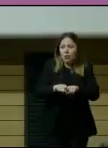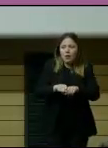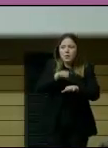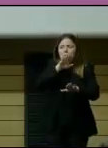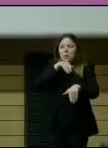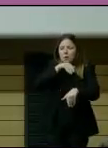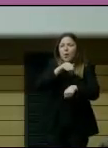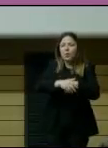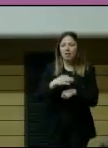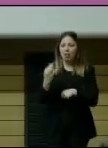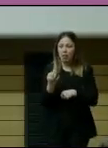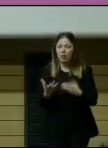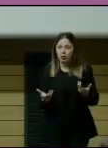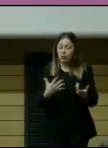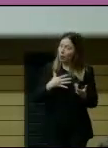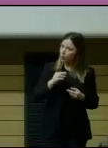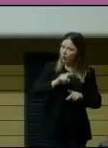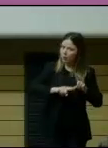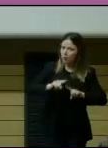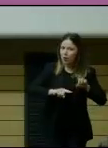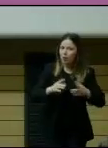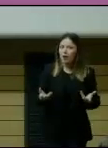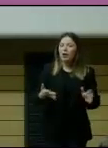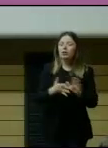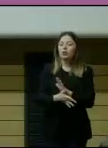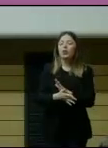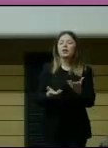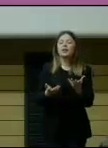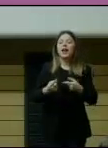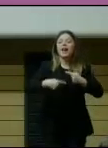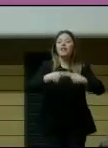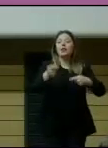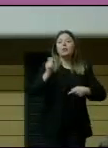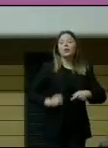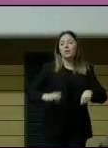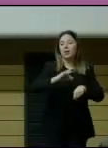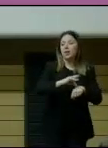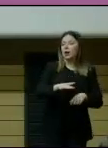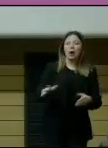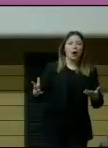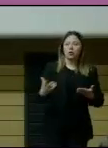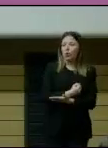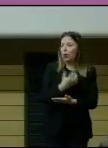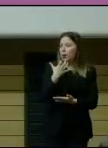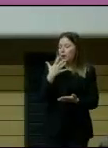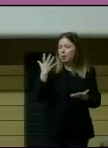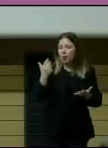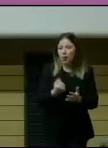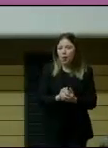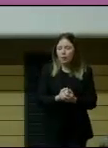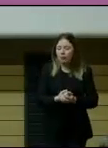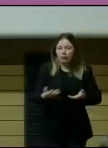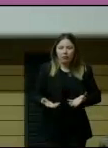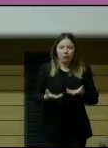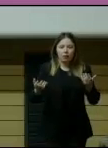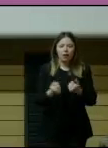y eso puede ser perverso. Y luego, efectos sobre los profesionales de la medicina, pues puede ser todo de que,